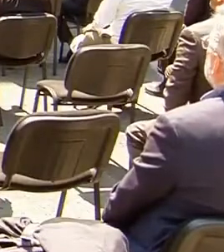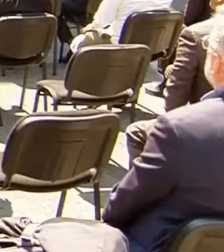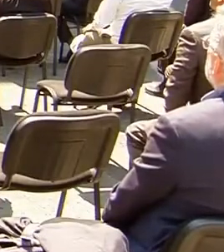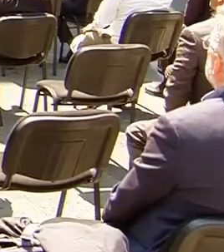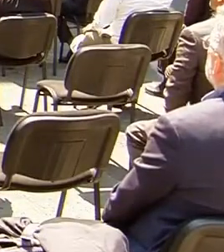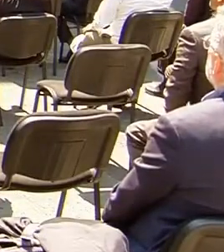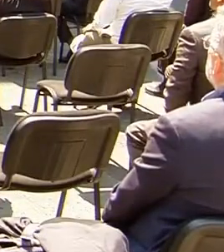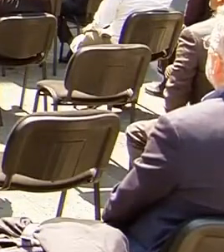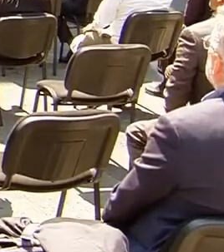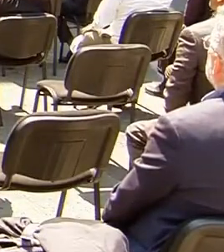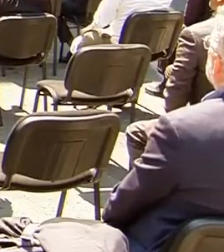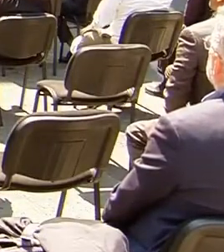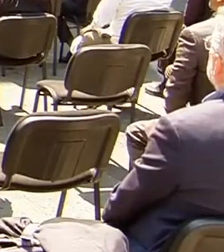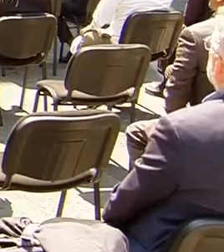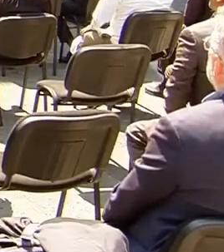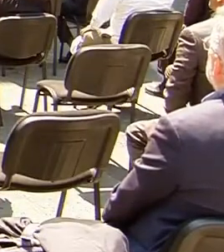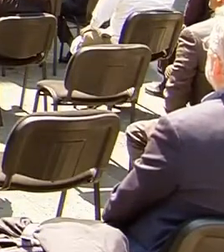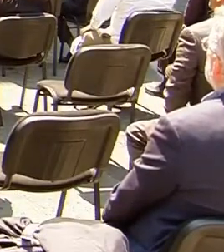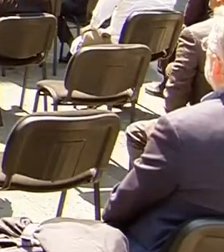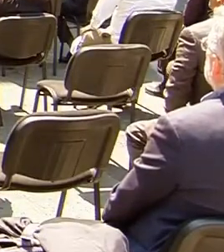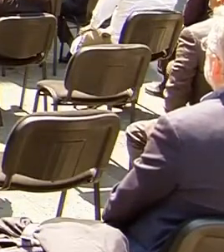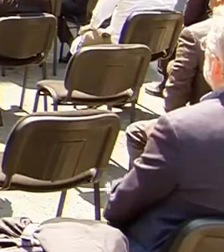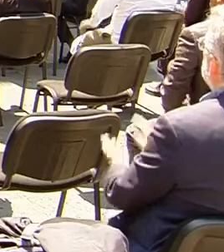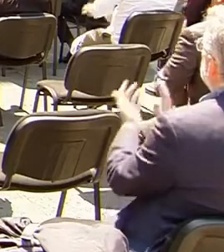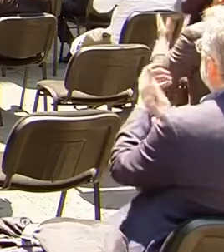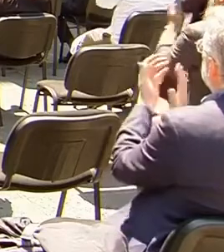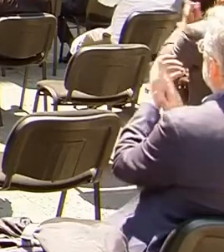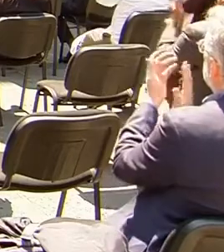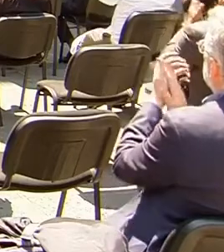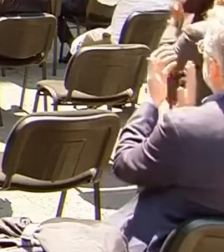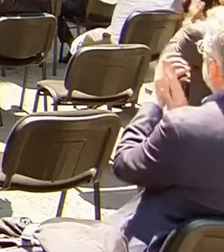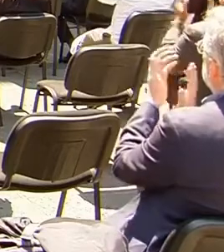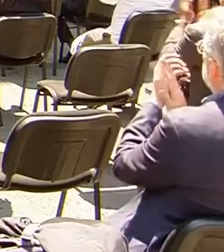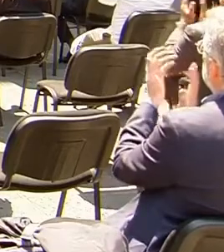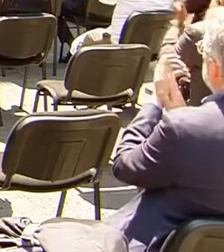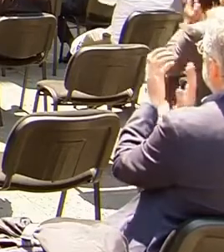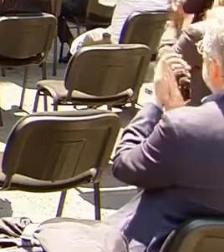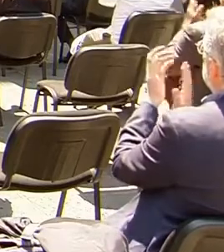Claudia Sheinbaum Pardo, Jefa de Gobierno de la Ciudad de México.